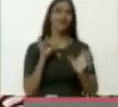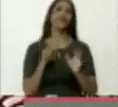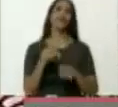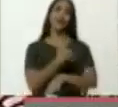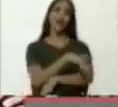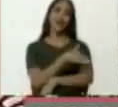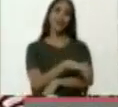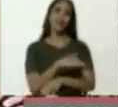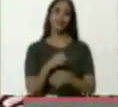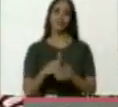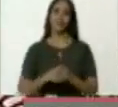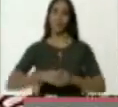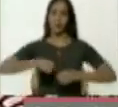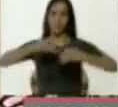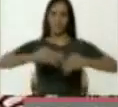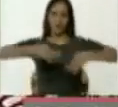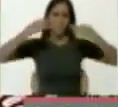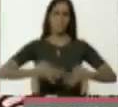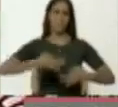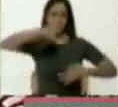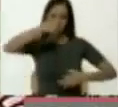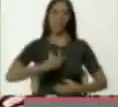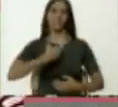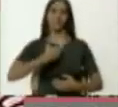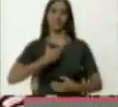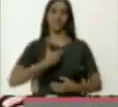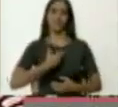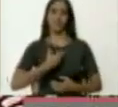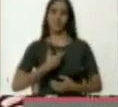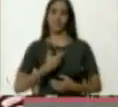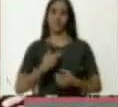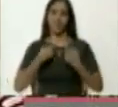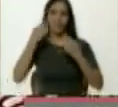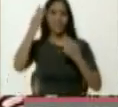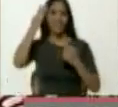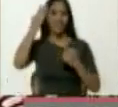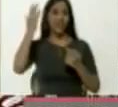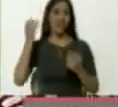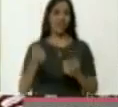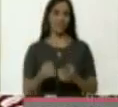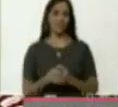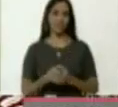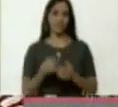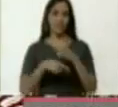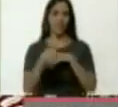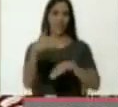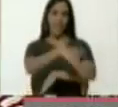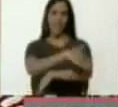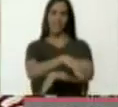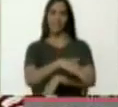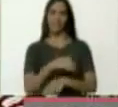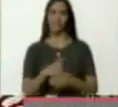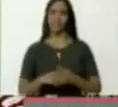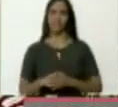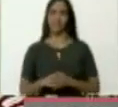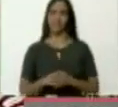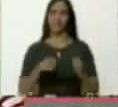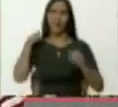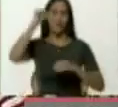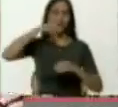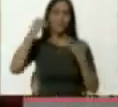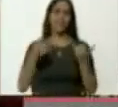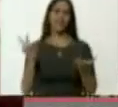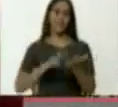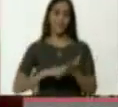que se llama Mero Macho. Él utiliza un Mero Macho, pero cerebral, para poder salir a la calle. Vamos al video,